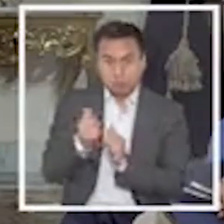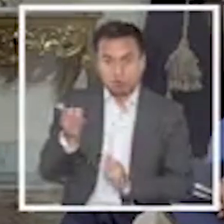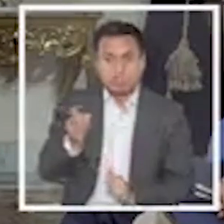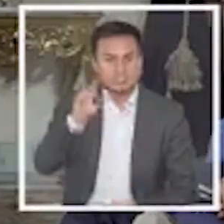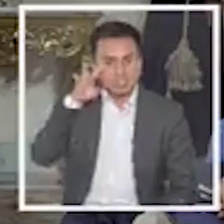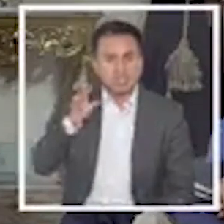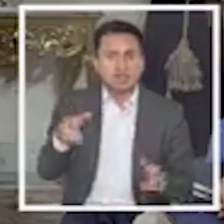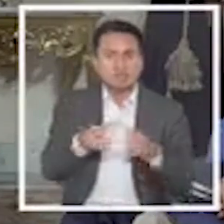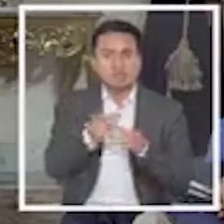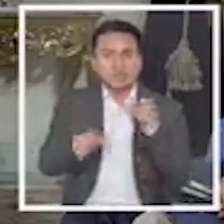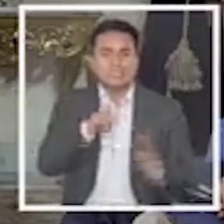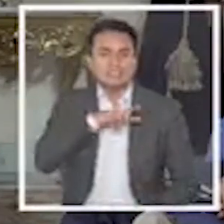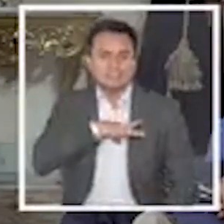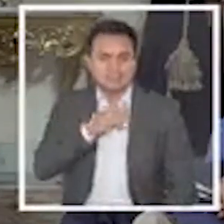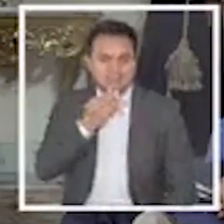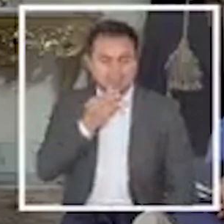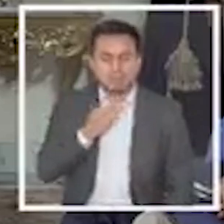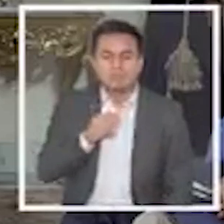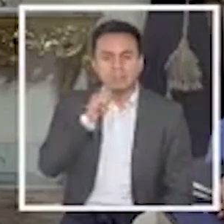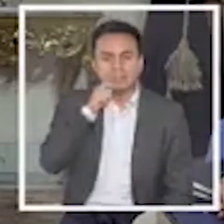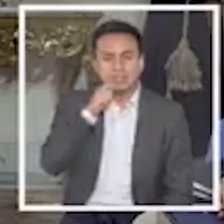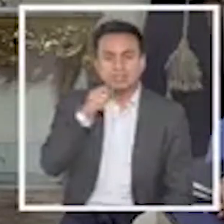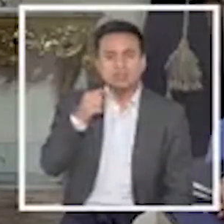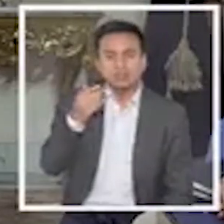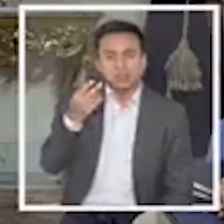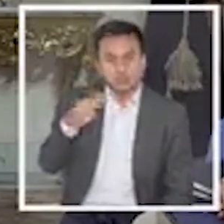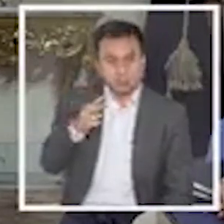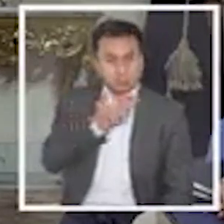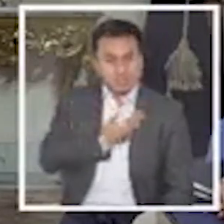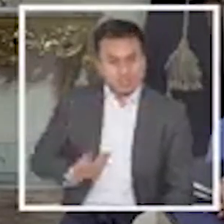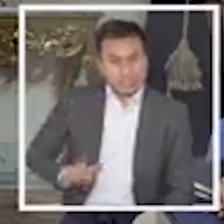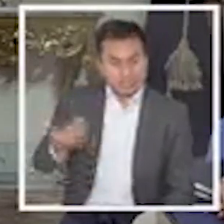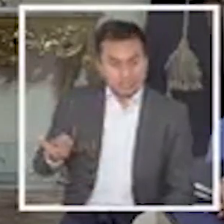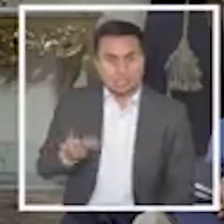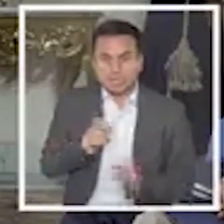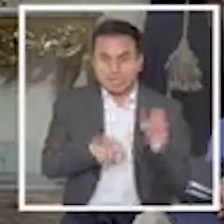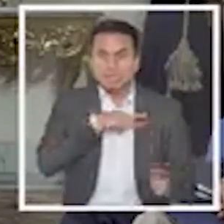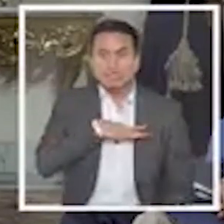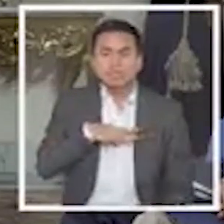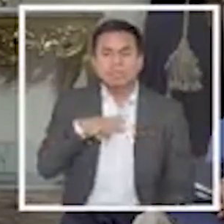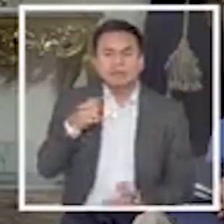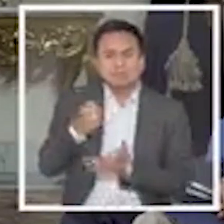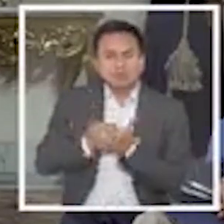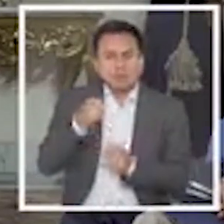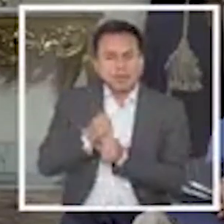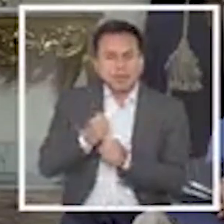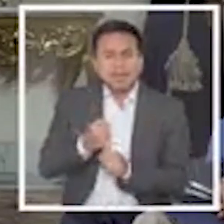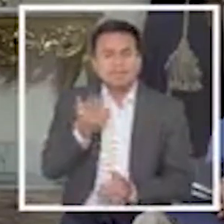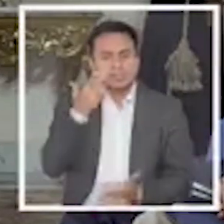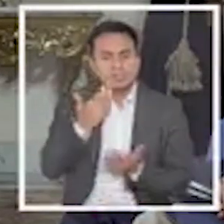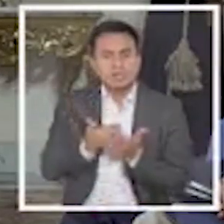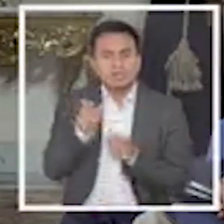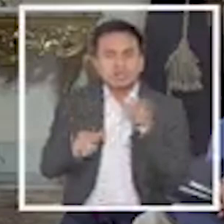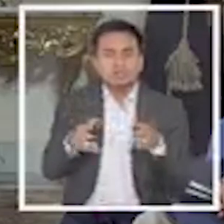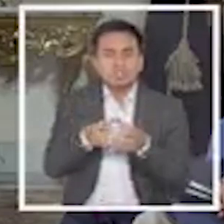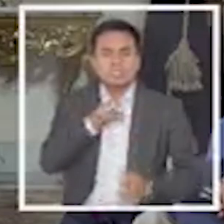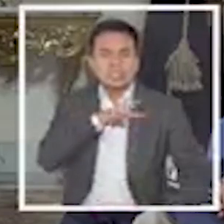que acompaño al pueblo de Chile. Que sos su presidente y sé lo mucho que trabajás por el bienestar del pueblo